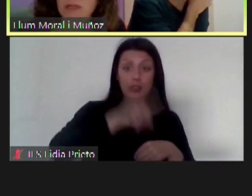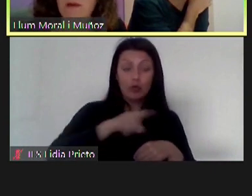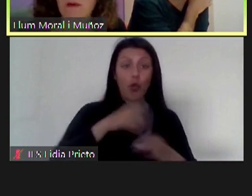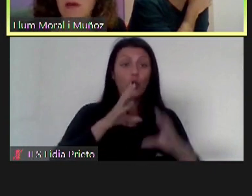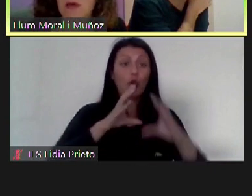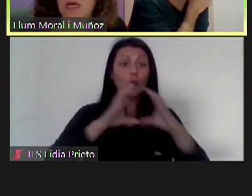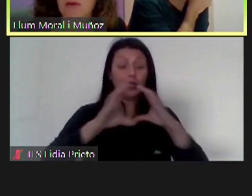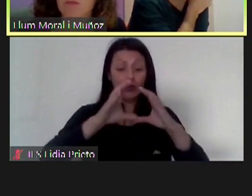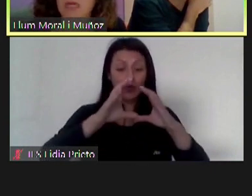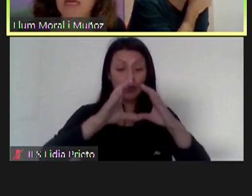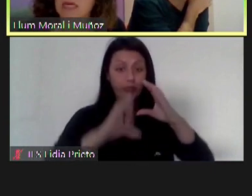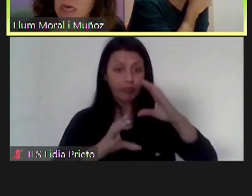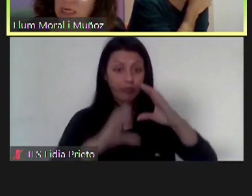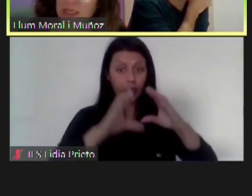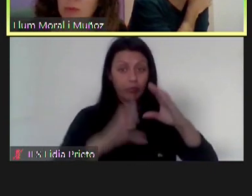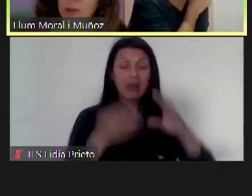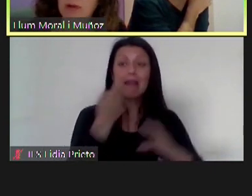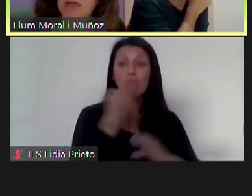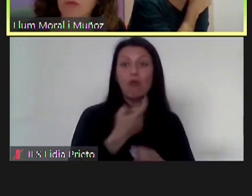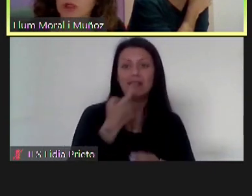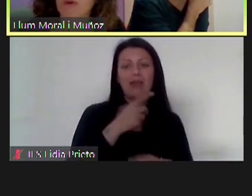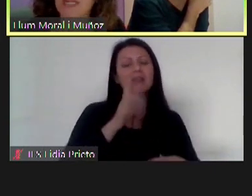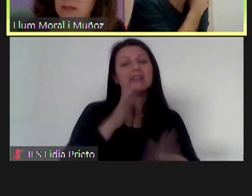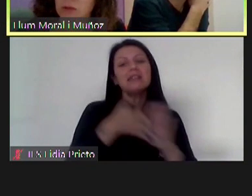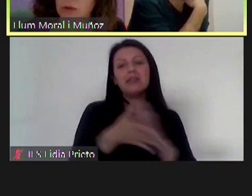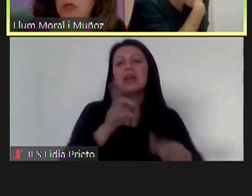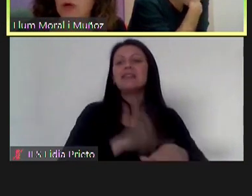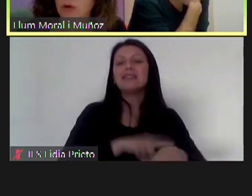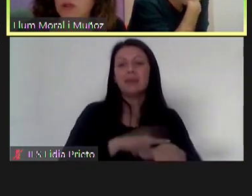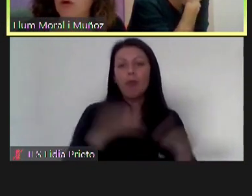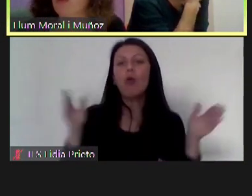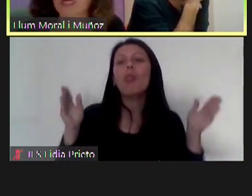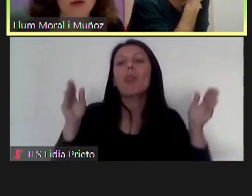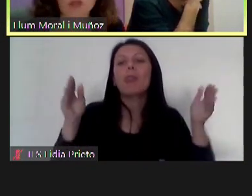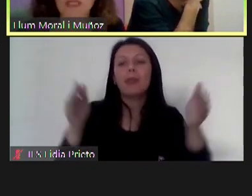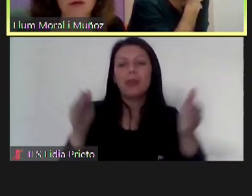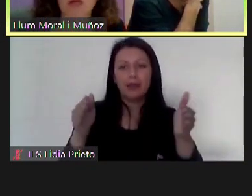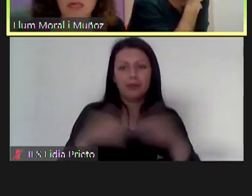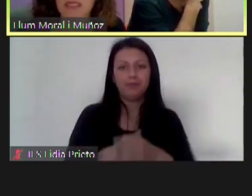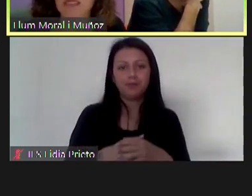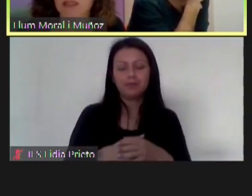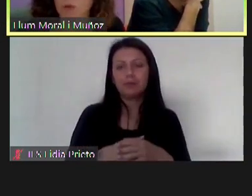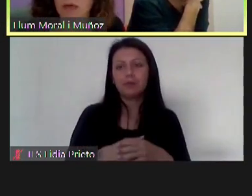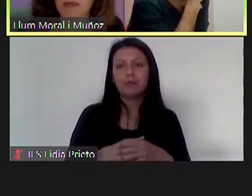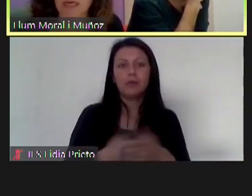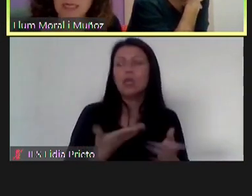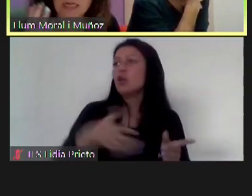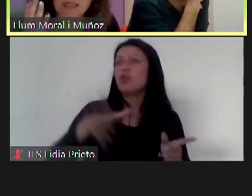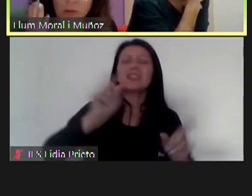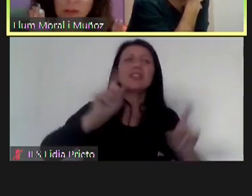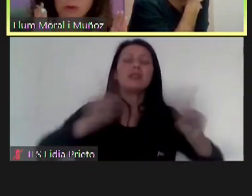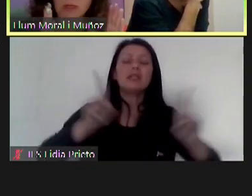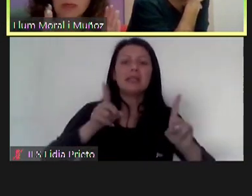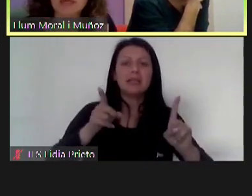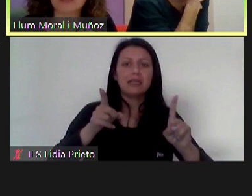estas personas. Hay que dedicarles tiempo porque van a ir un poquito más lento. No es que no lo comprendan, no es que tengan una discapacidad intelectual, es